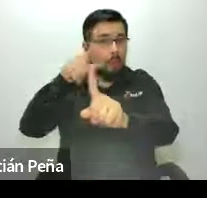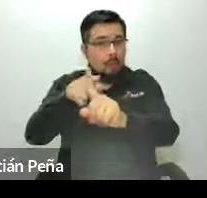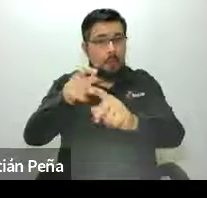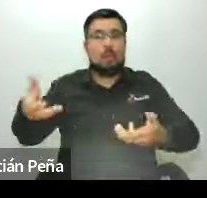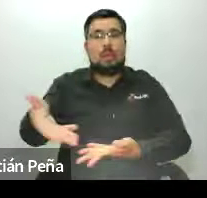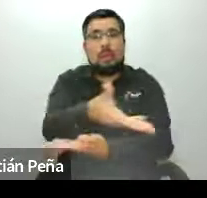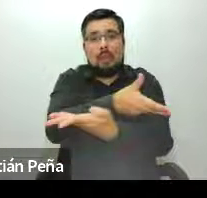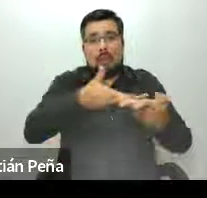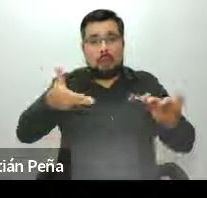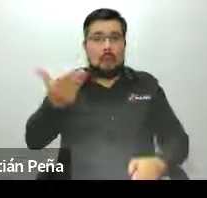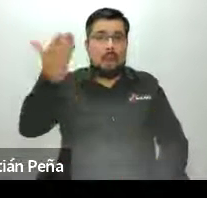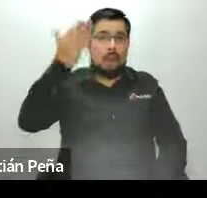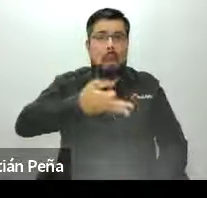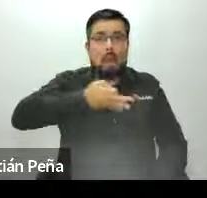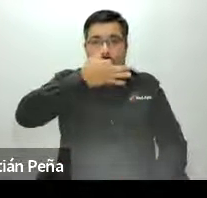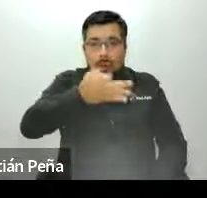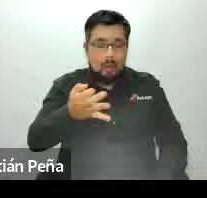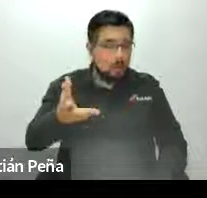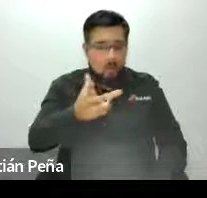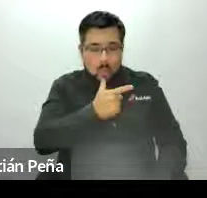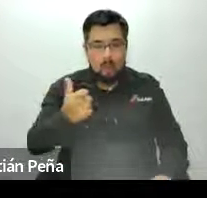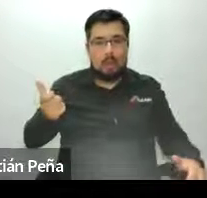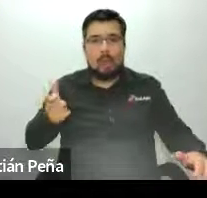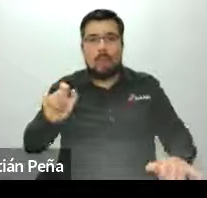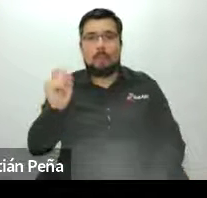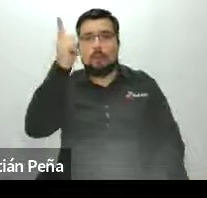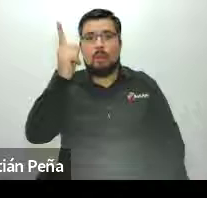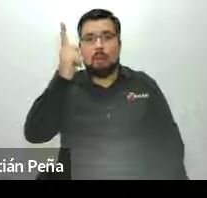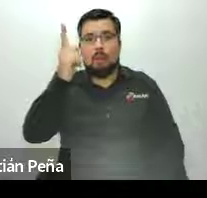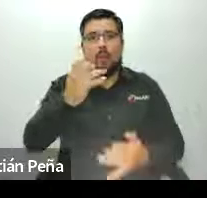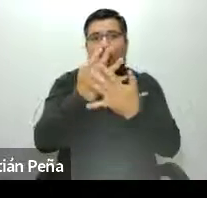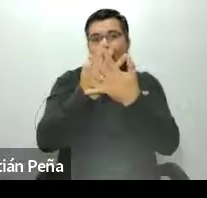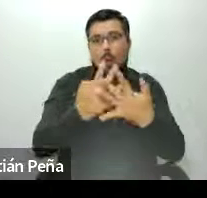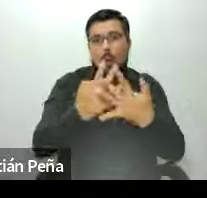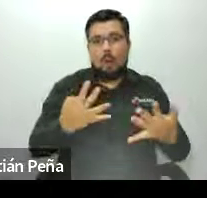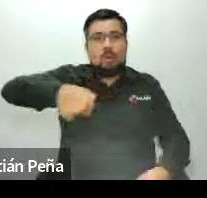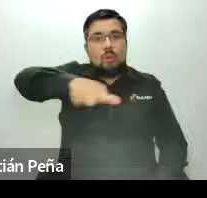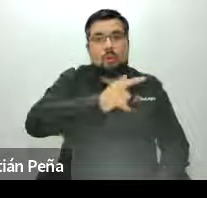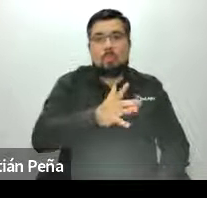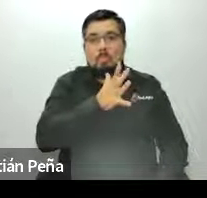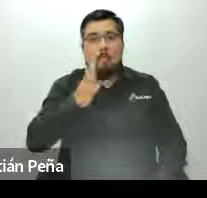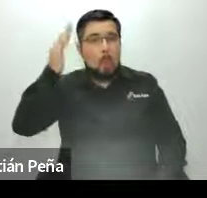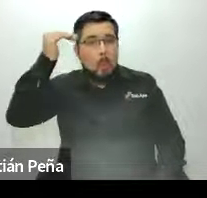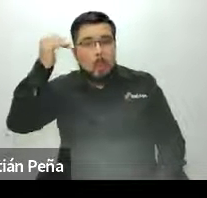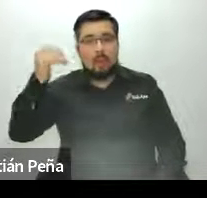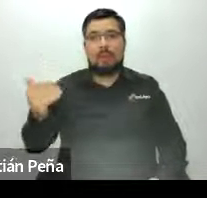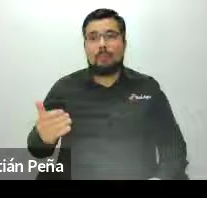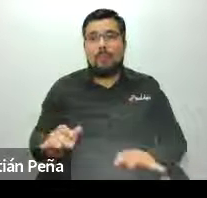un ratito no está en la priorización curricular. Y entonces, si nosotros no lo sabemos y no lo consideramos, tenemos estudiantes que